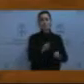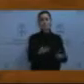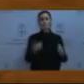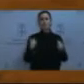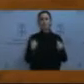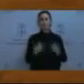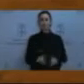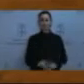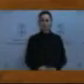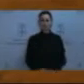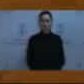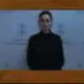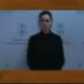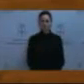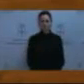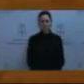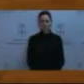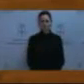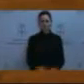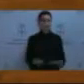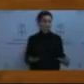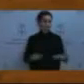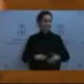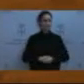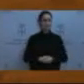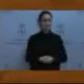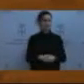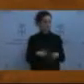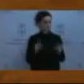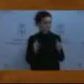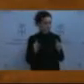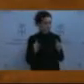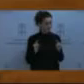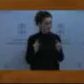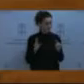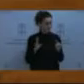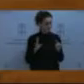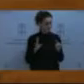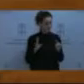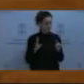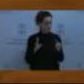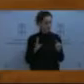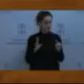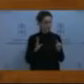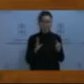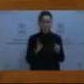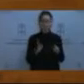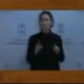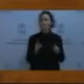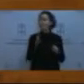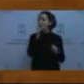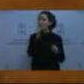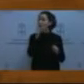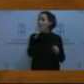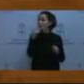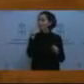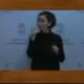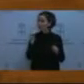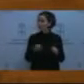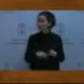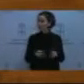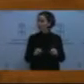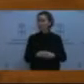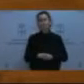responsabilidad. En cualquier caso... Señoría, le ruego vaya concluyendo. Bueno, pues sí, termino ahora mismo, señor presidente. En